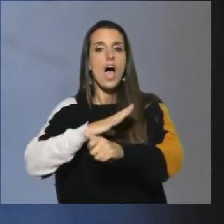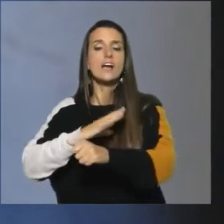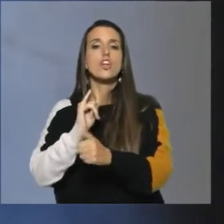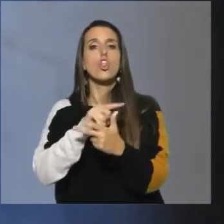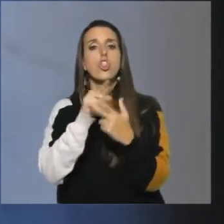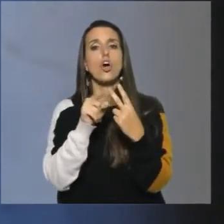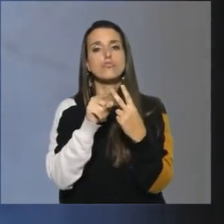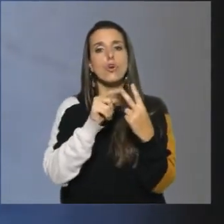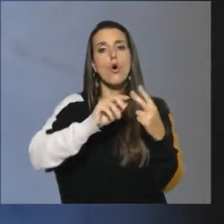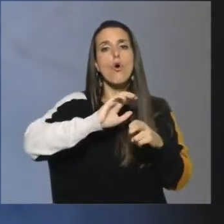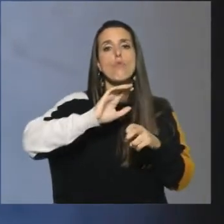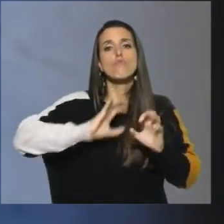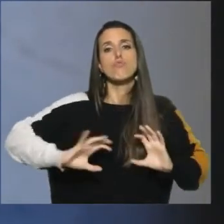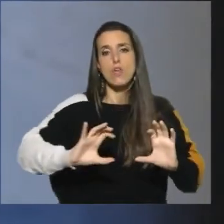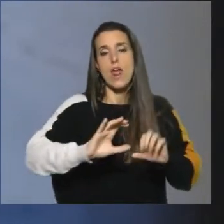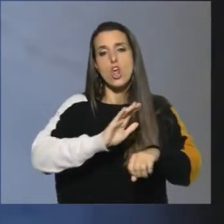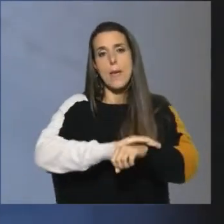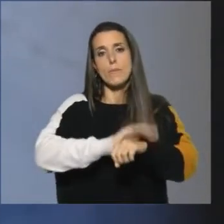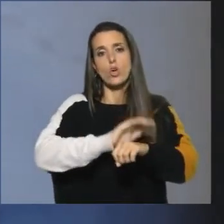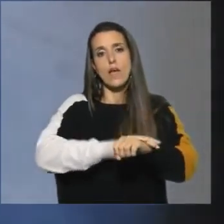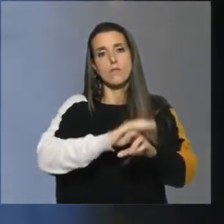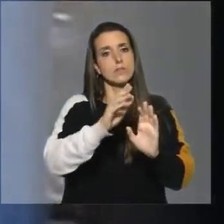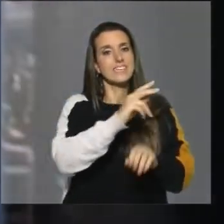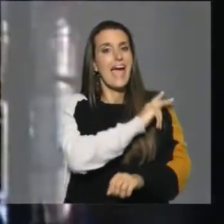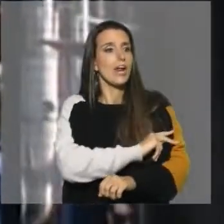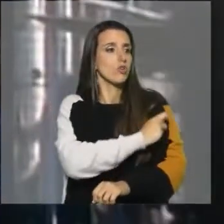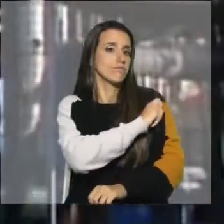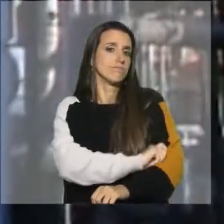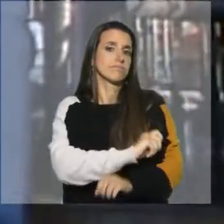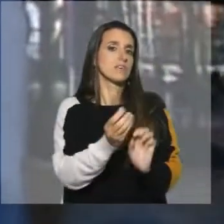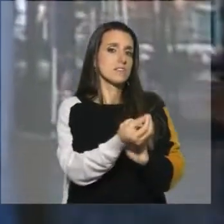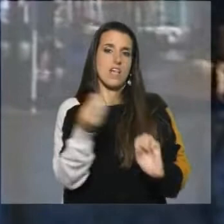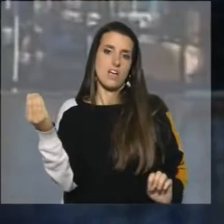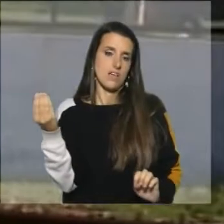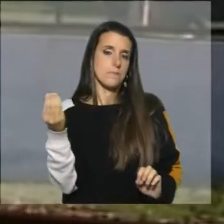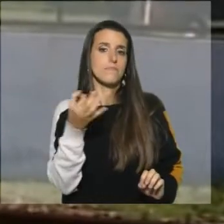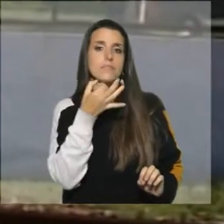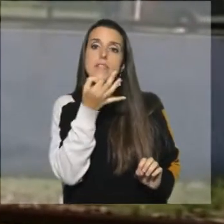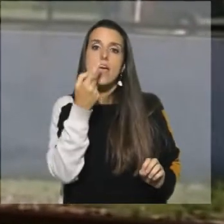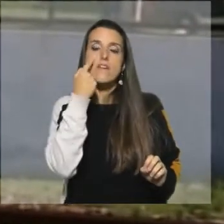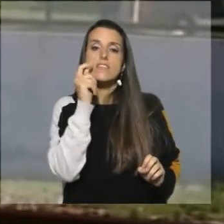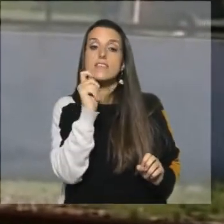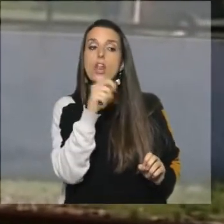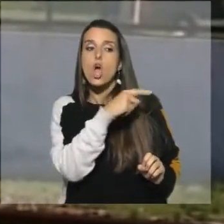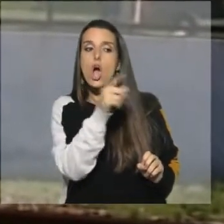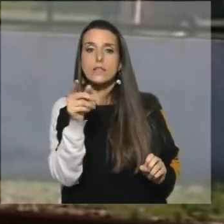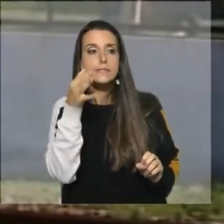funcionarios que fueron separados transitoriamente del cargo y se sigue trabajando sobre la eventual participación de otras personas